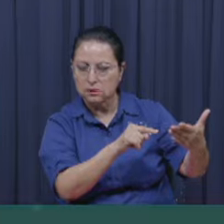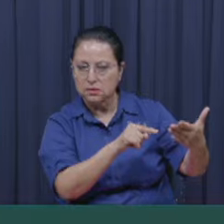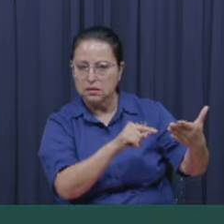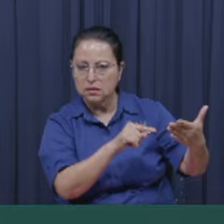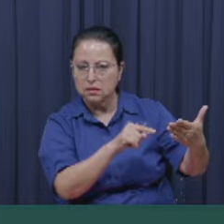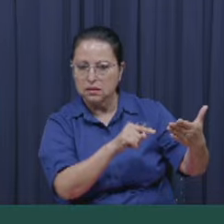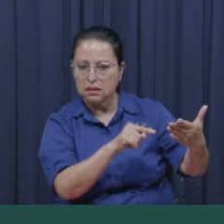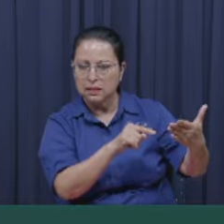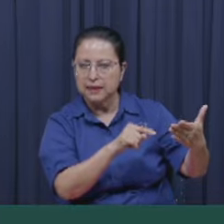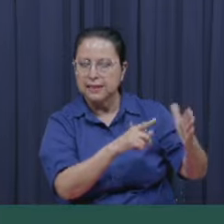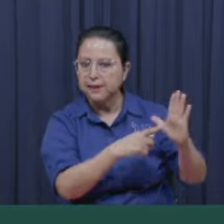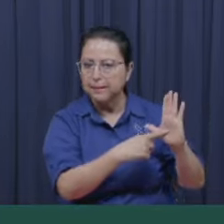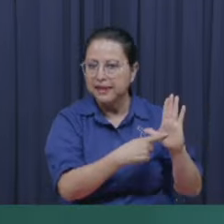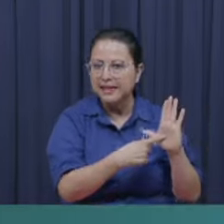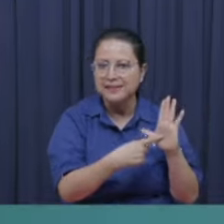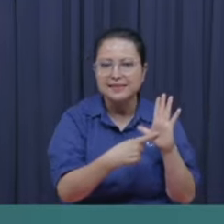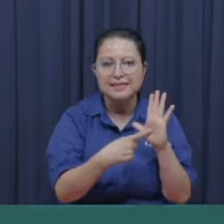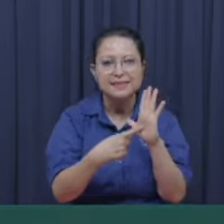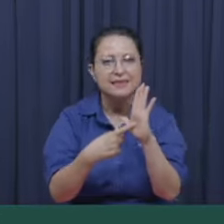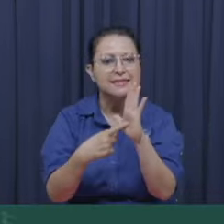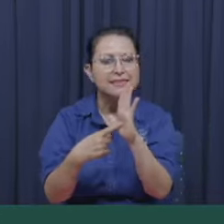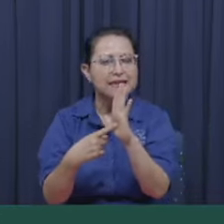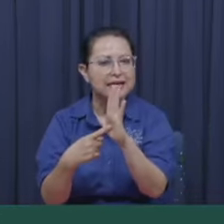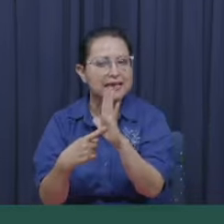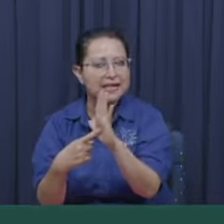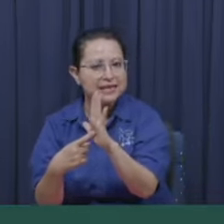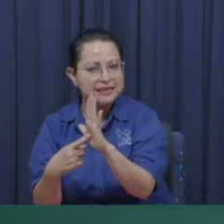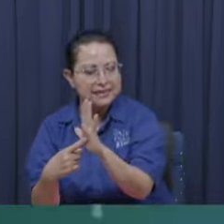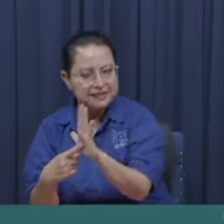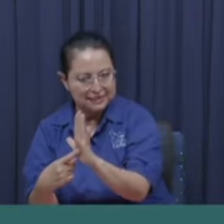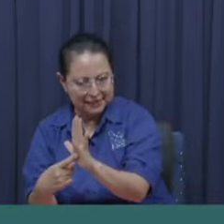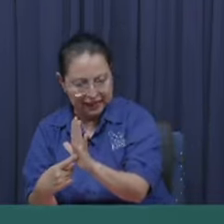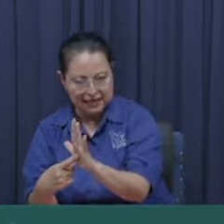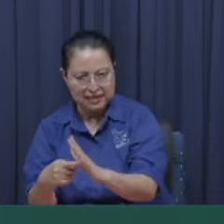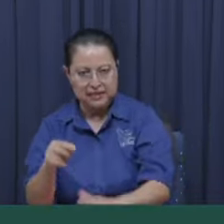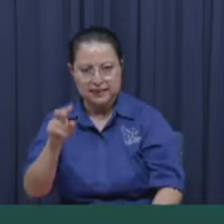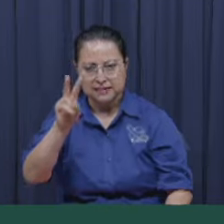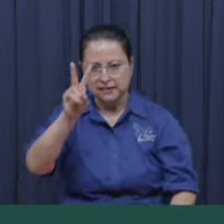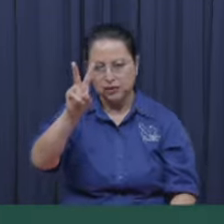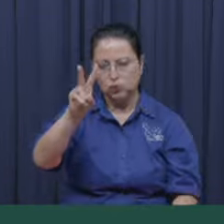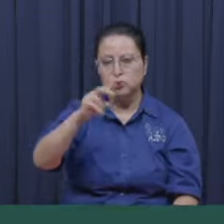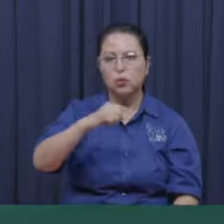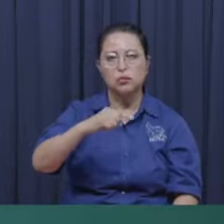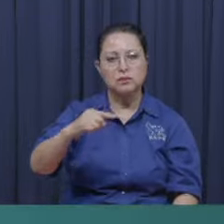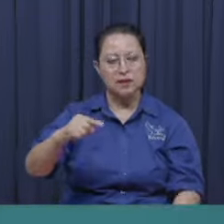está presentando es el segundo ser viviente.